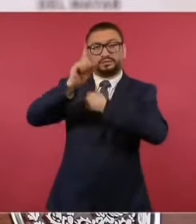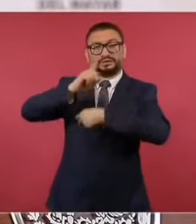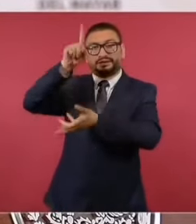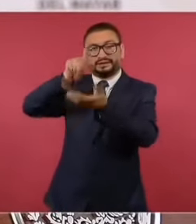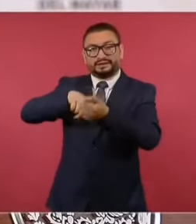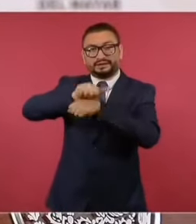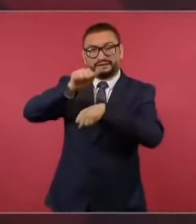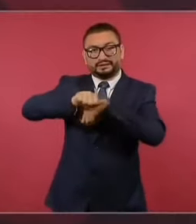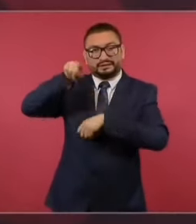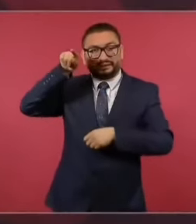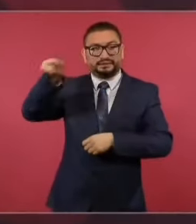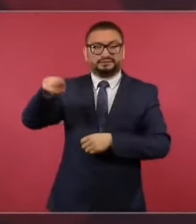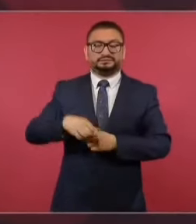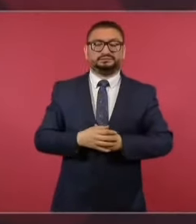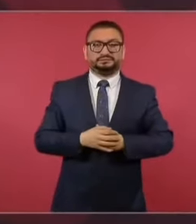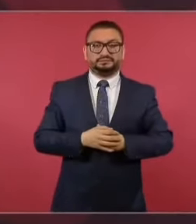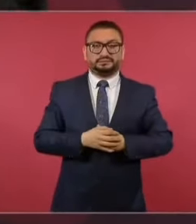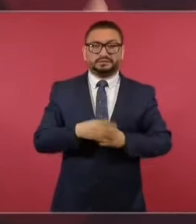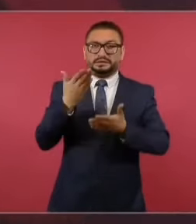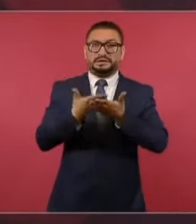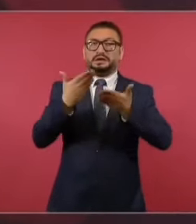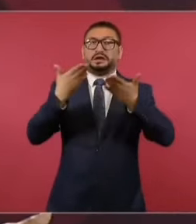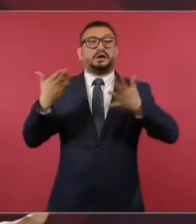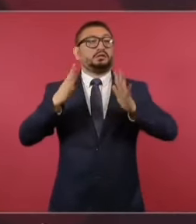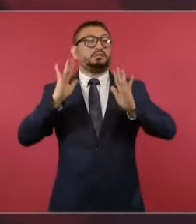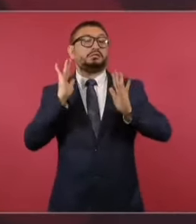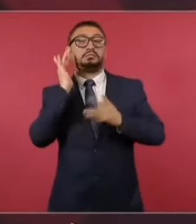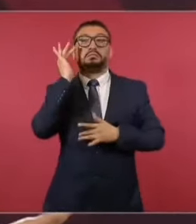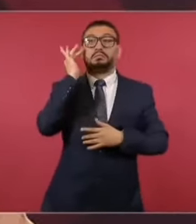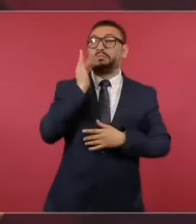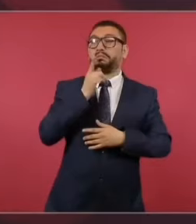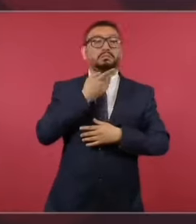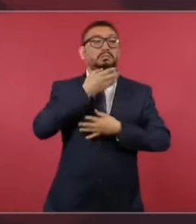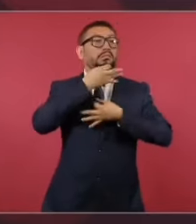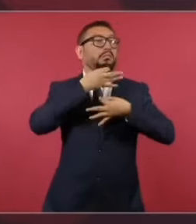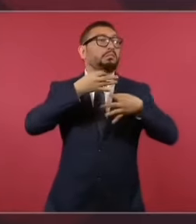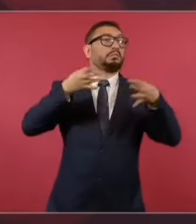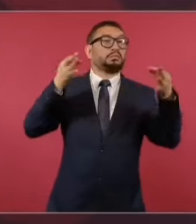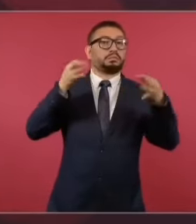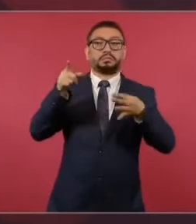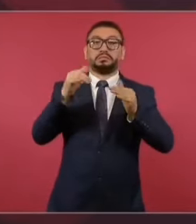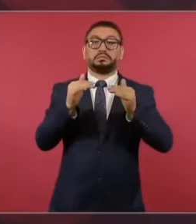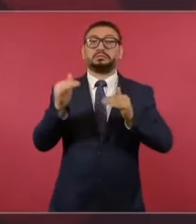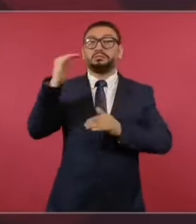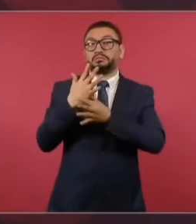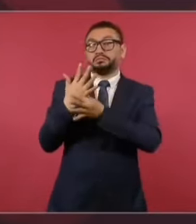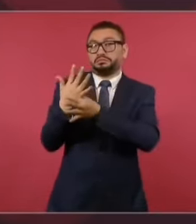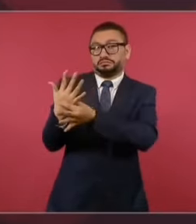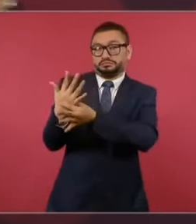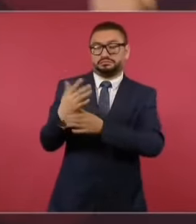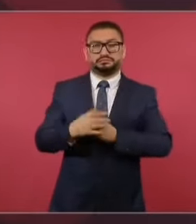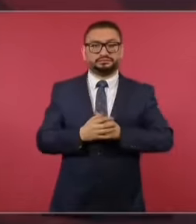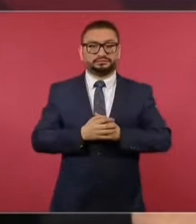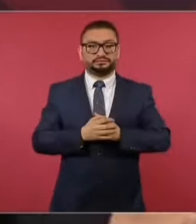Argentina. Y ahora, como si nada, se sitúan